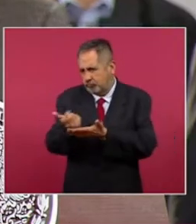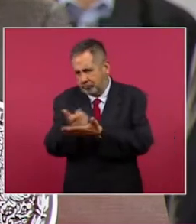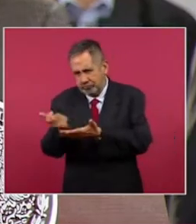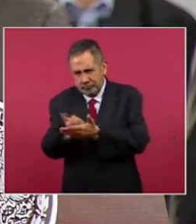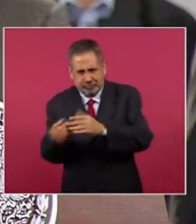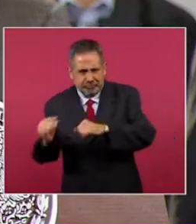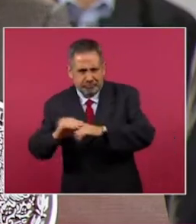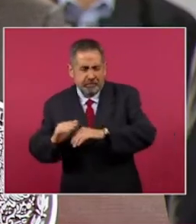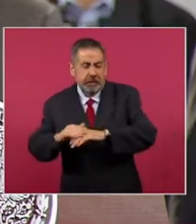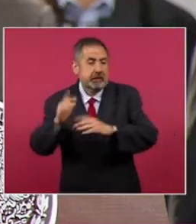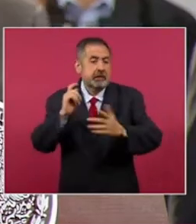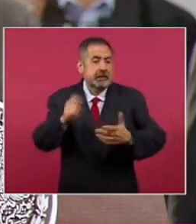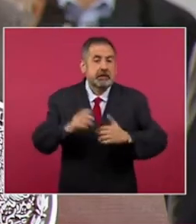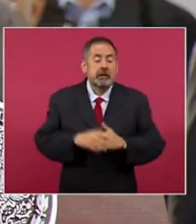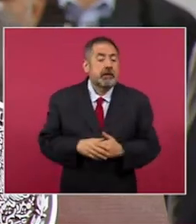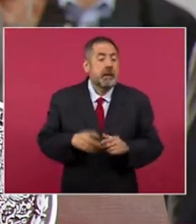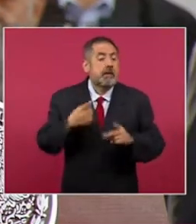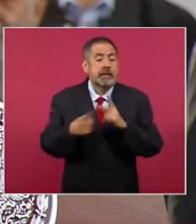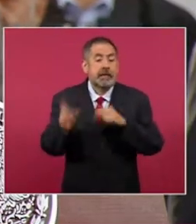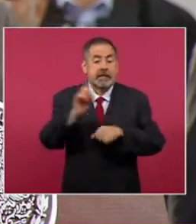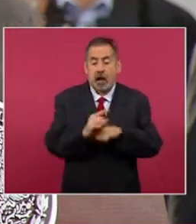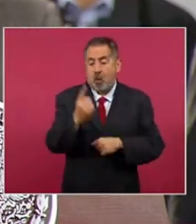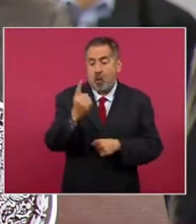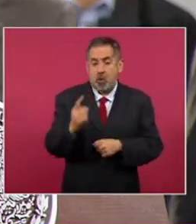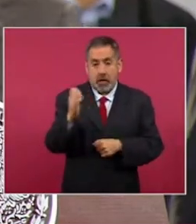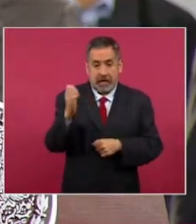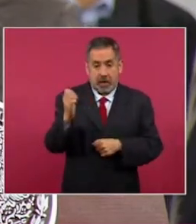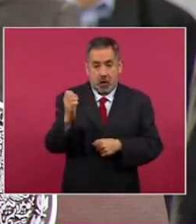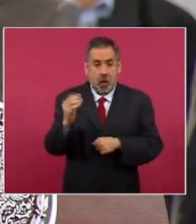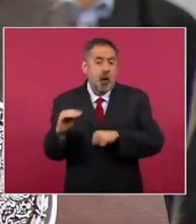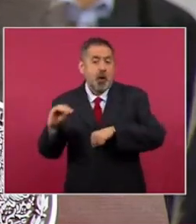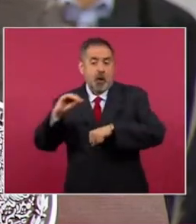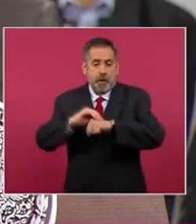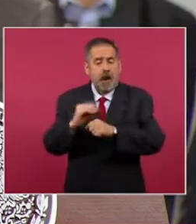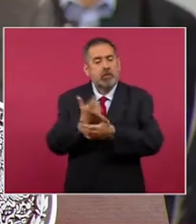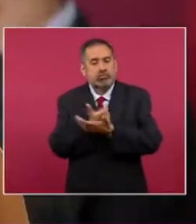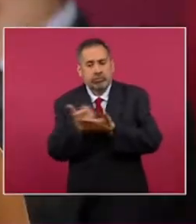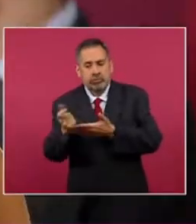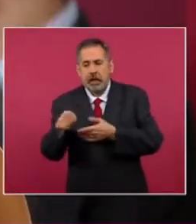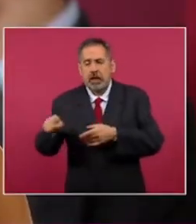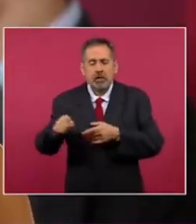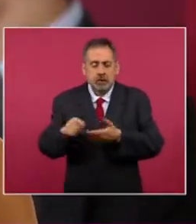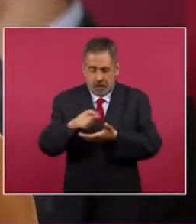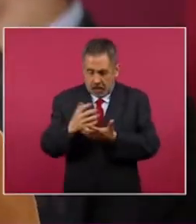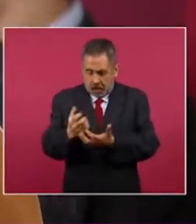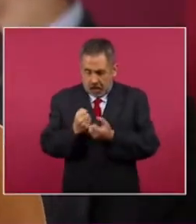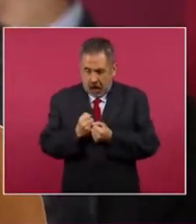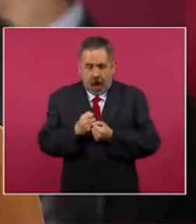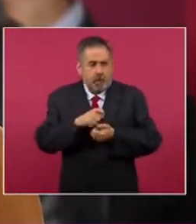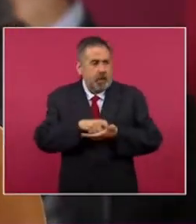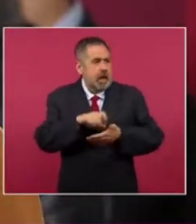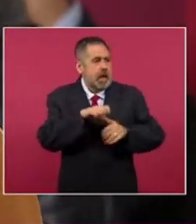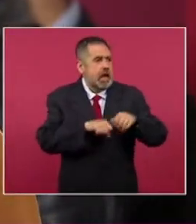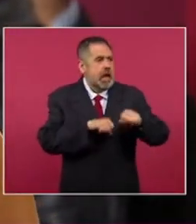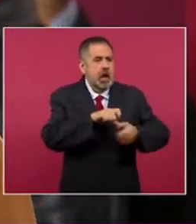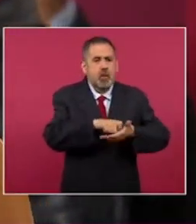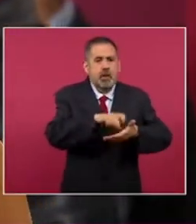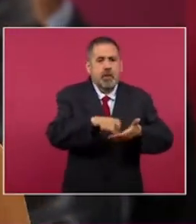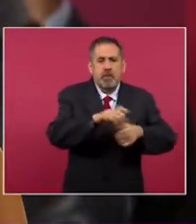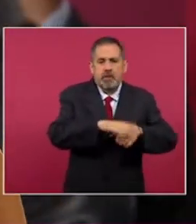política, es decir, que a partir del 1 de enero se incrementará su poder adquisitivo y con ello también